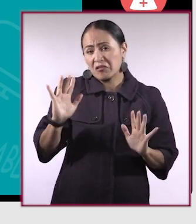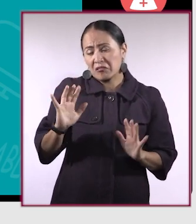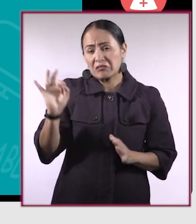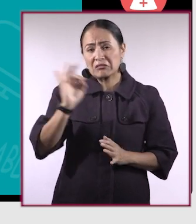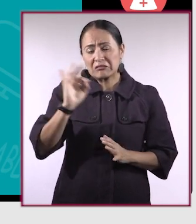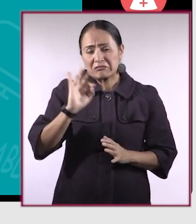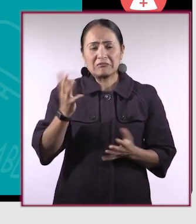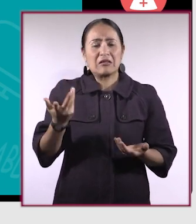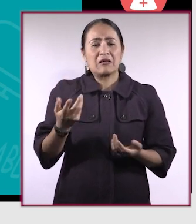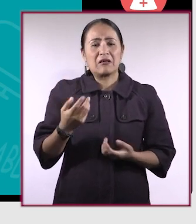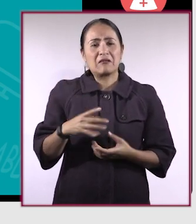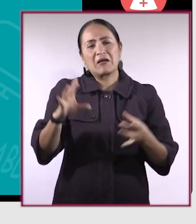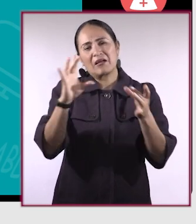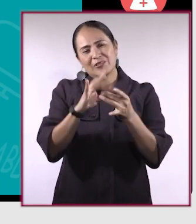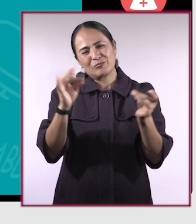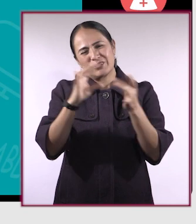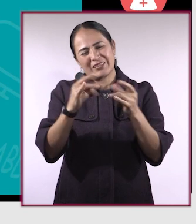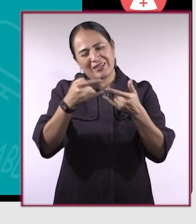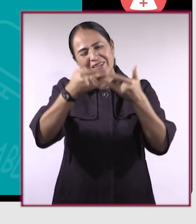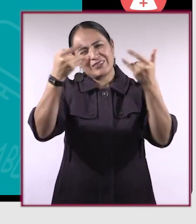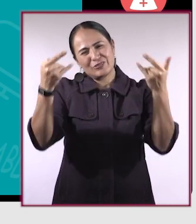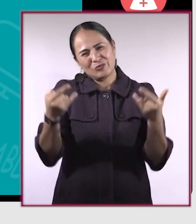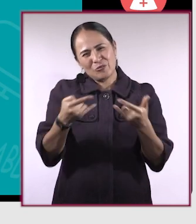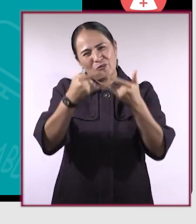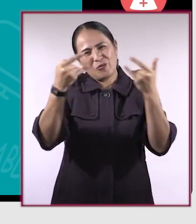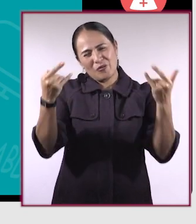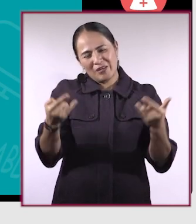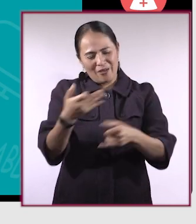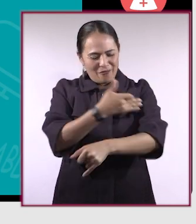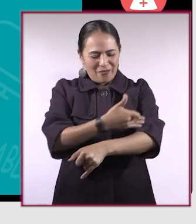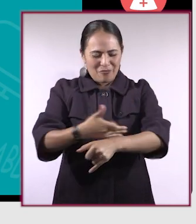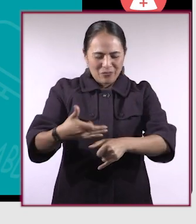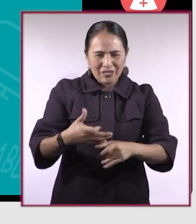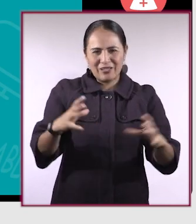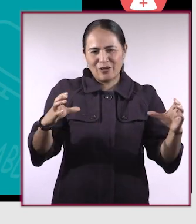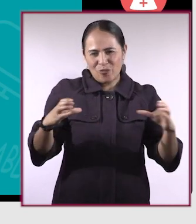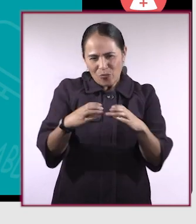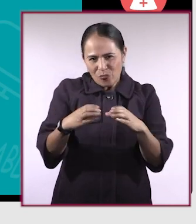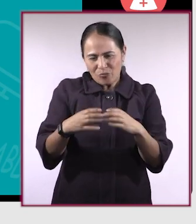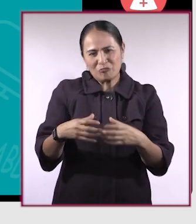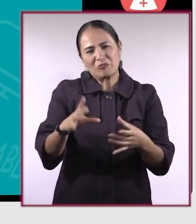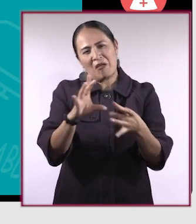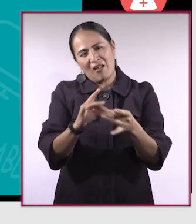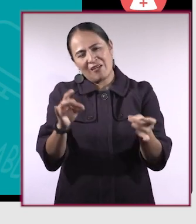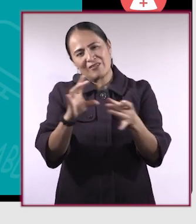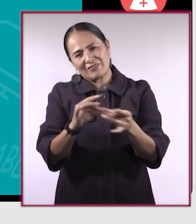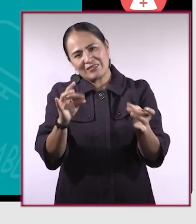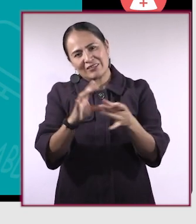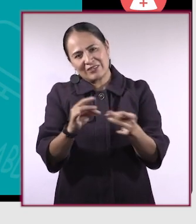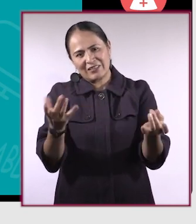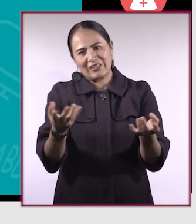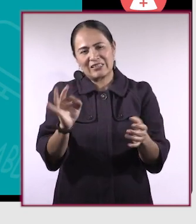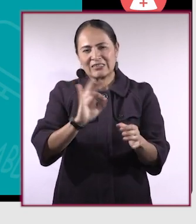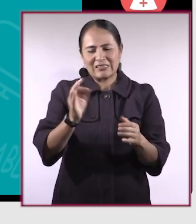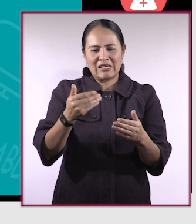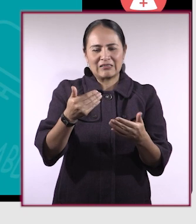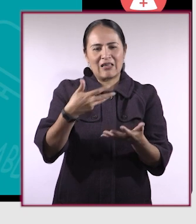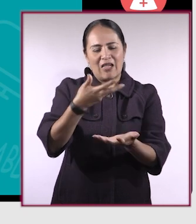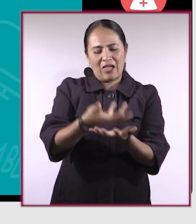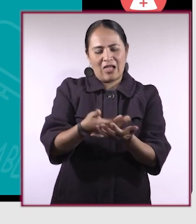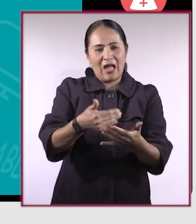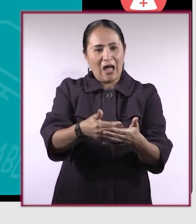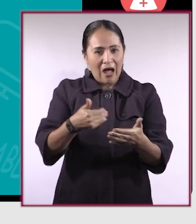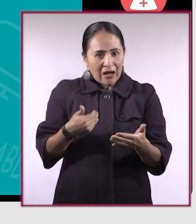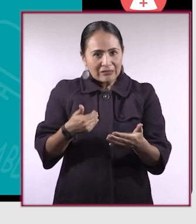veces se cuentan este tipo de narraciones de manera familiar, ¿no? Cuando ya todo el mundo está